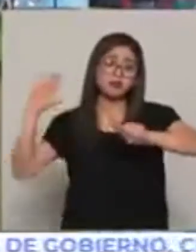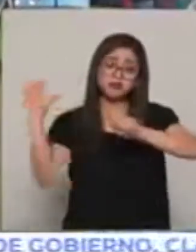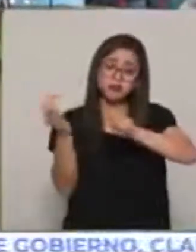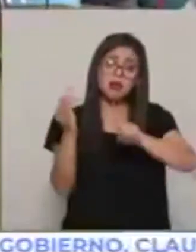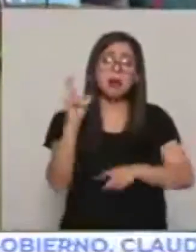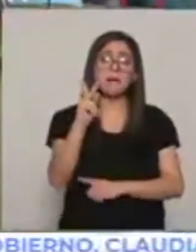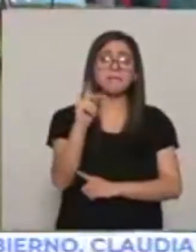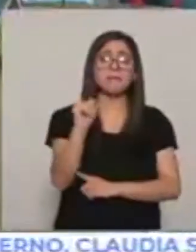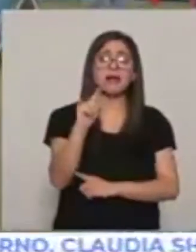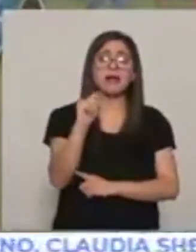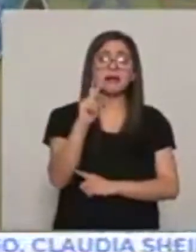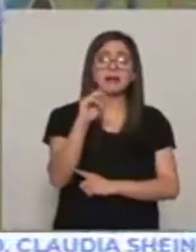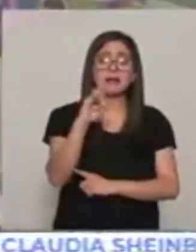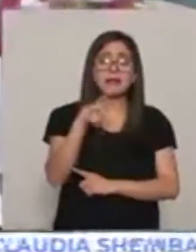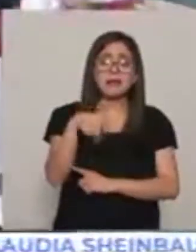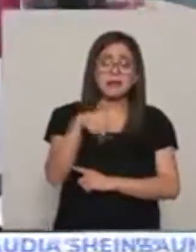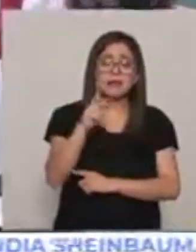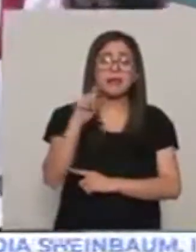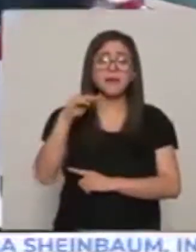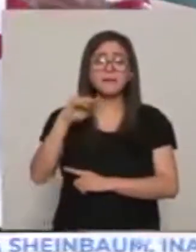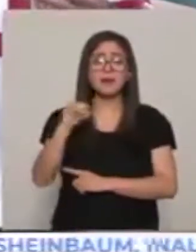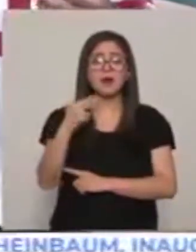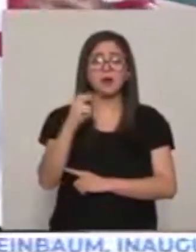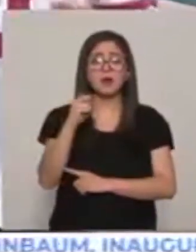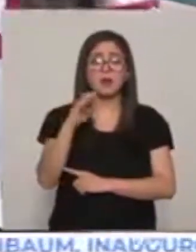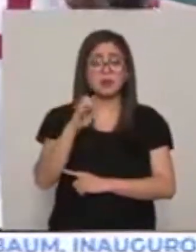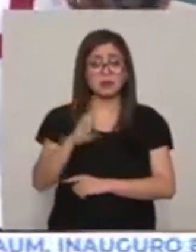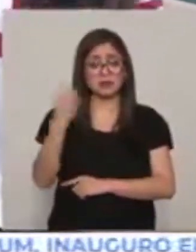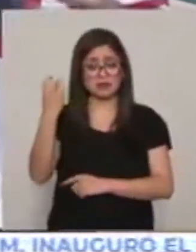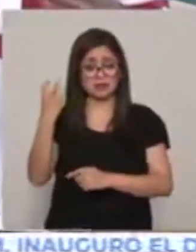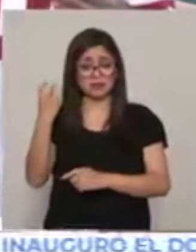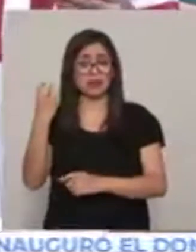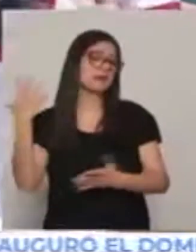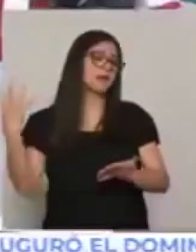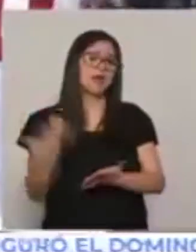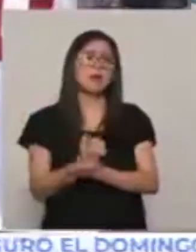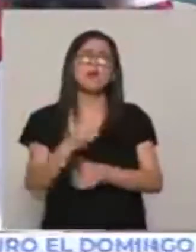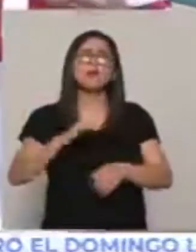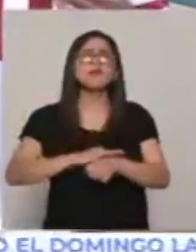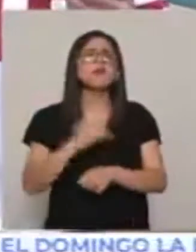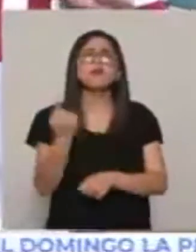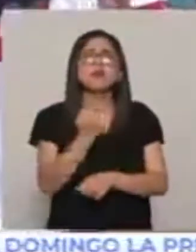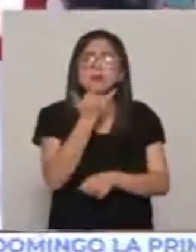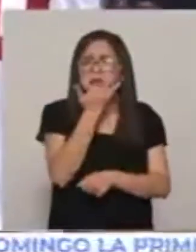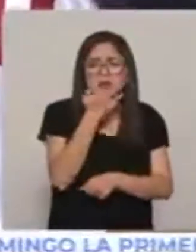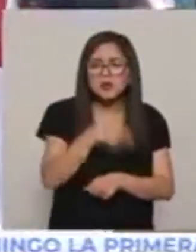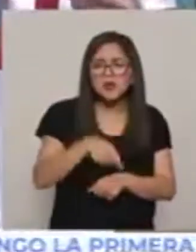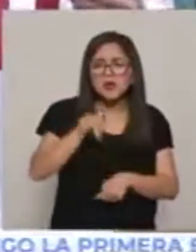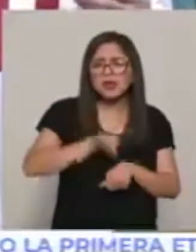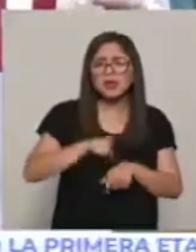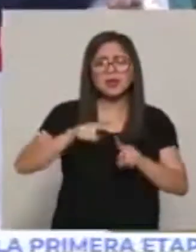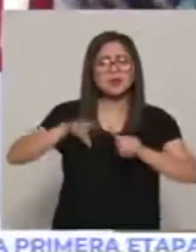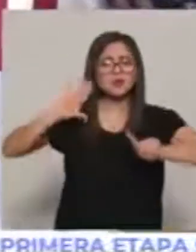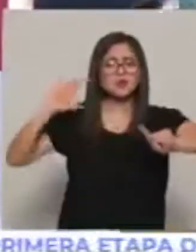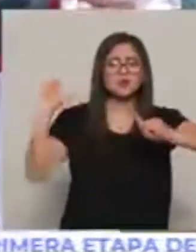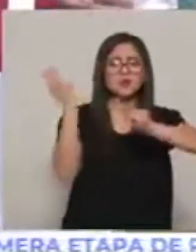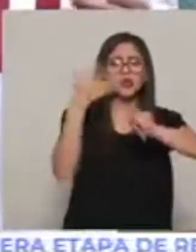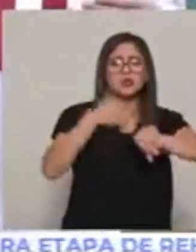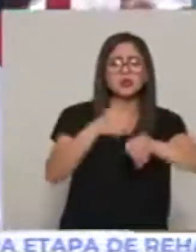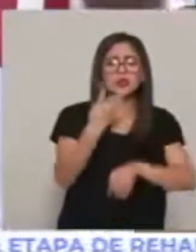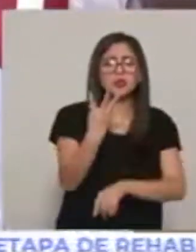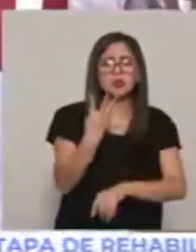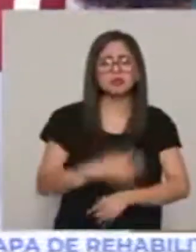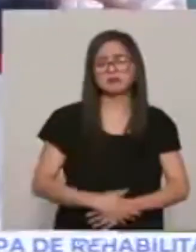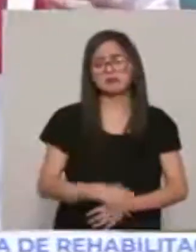Mahomes es... El ganador, ¿Cómo te llamas, hermano? Daniel. ¿Por qué va a ganar el día de hoy el Super Bowl 54? Pues porque es el mejor jugador